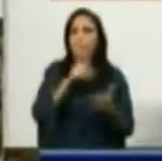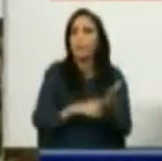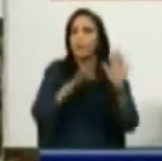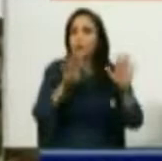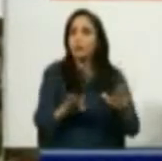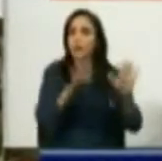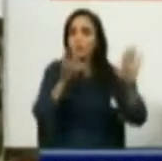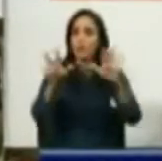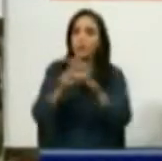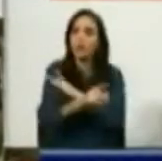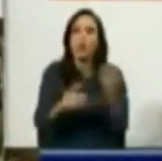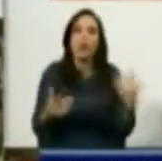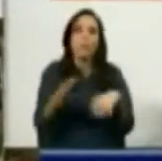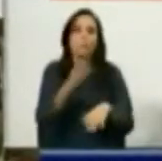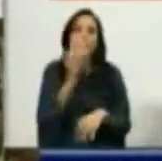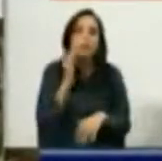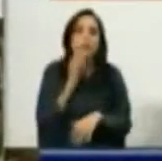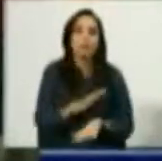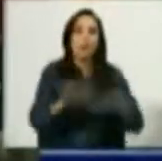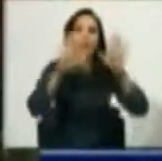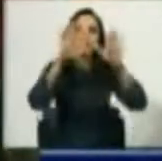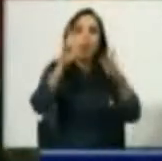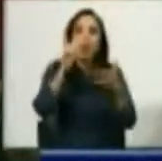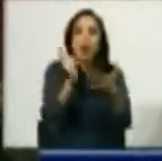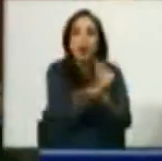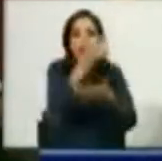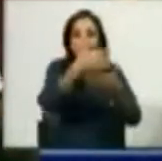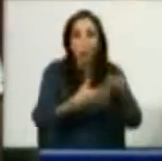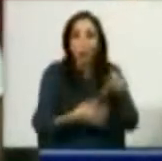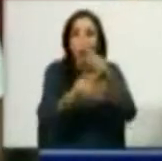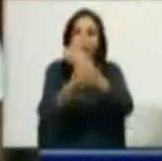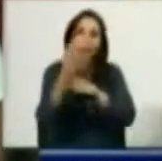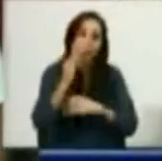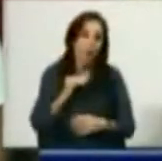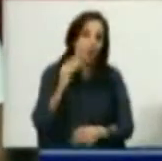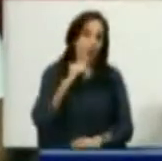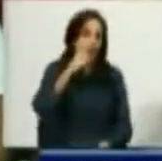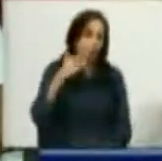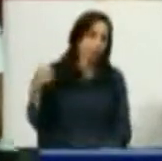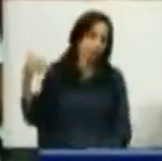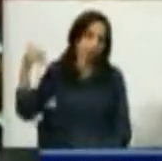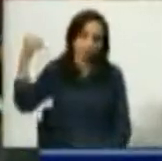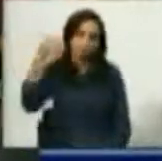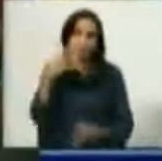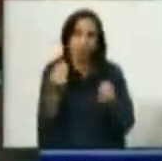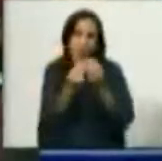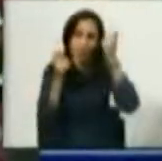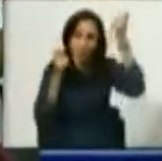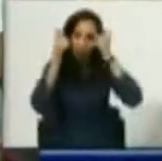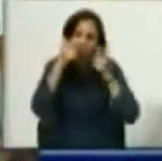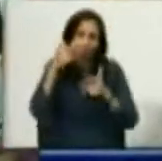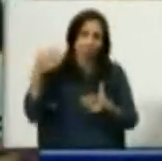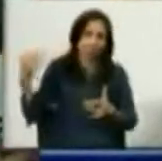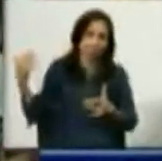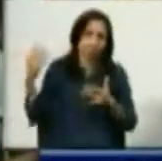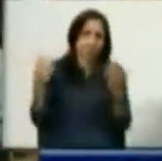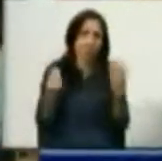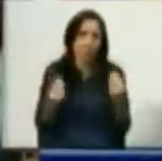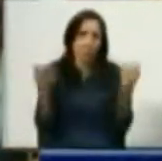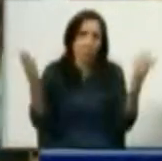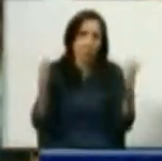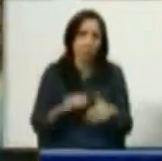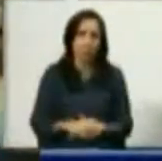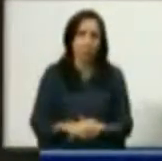diez libros de las anécdotas lo que vivimos nosotros junto al comandante ahí que uno tiene que darle